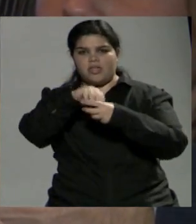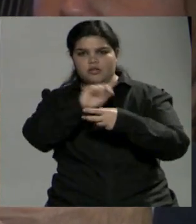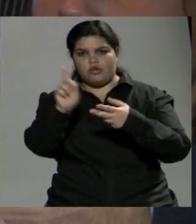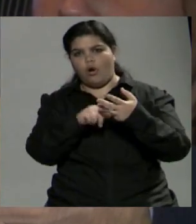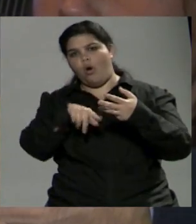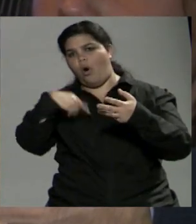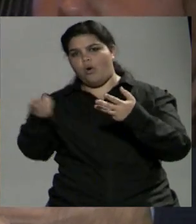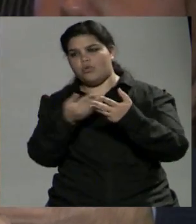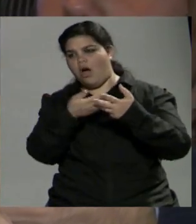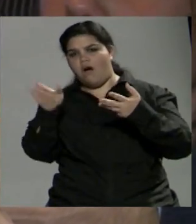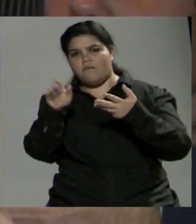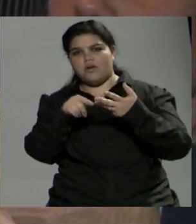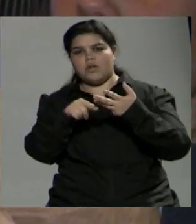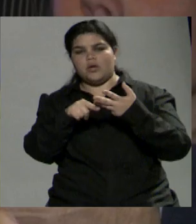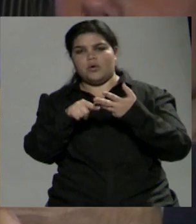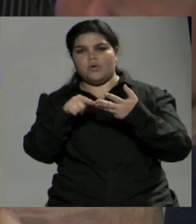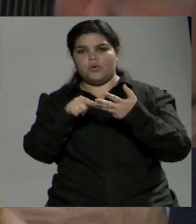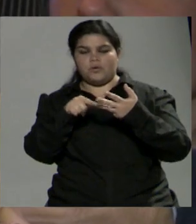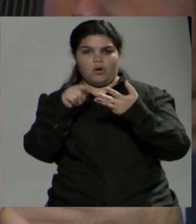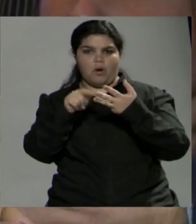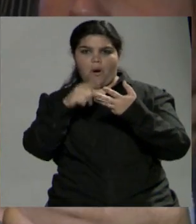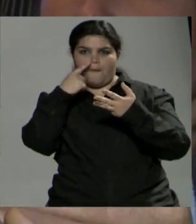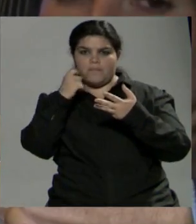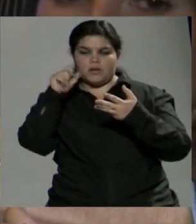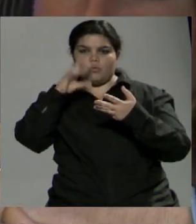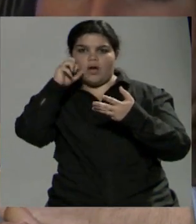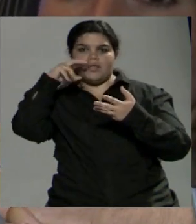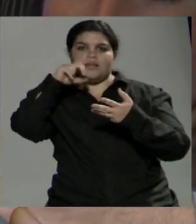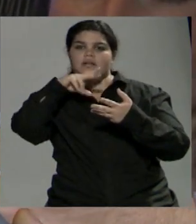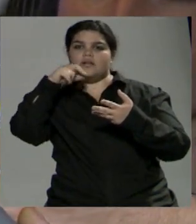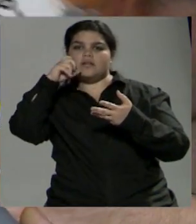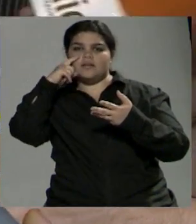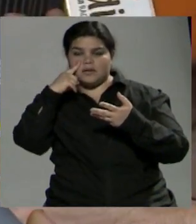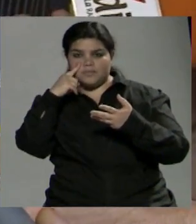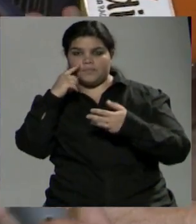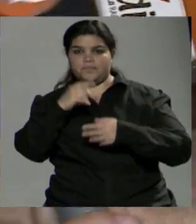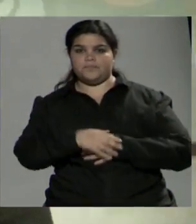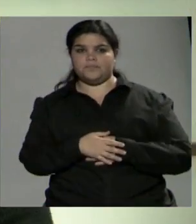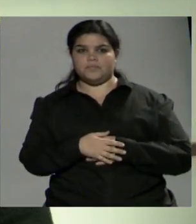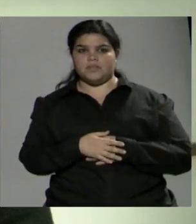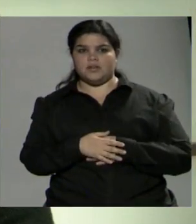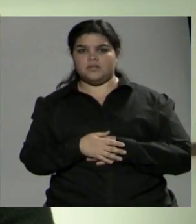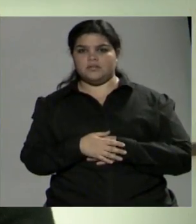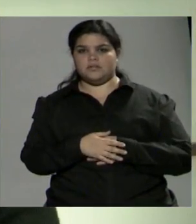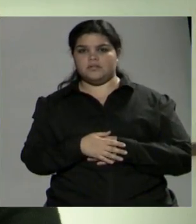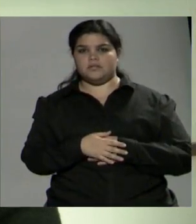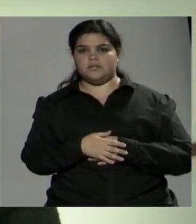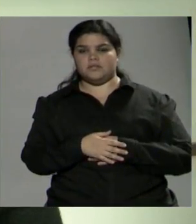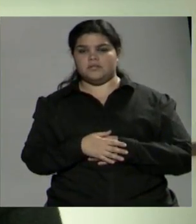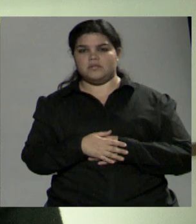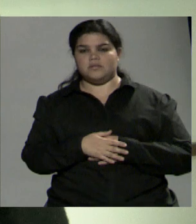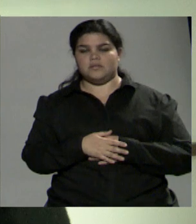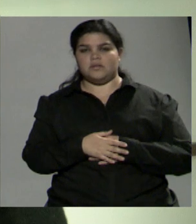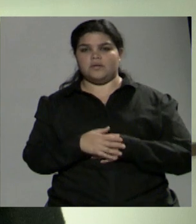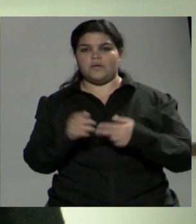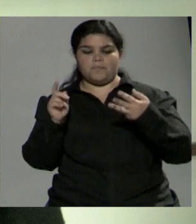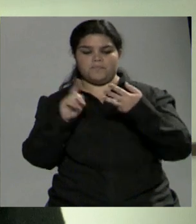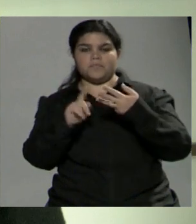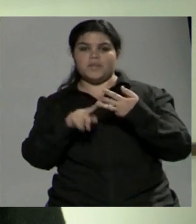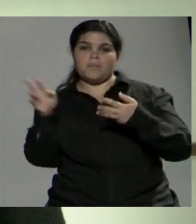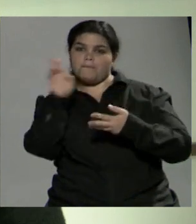por dentro del peronismo, ¿no es cierto? Que es el caso de Félix, el caso de Jofré y